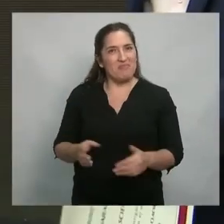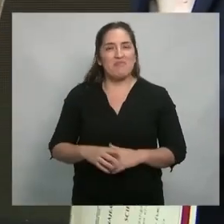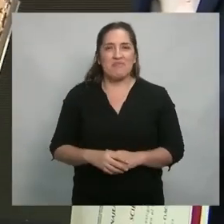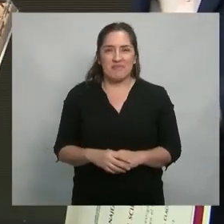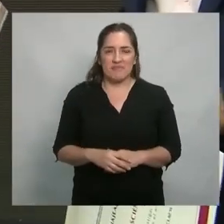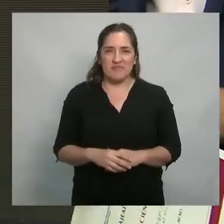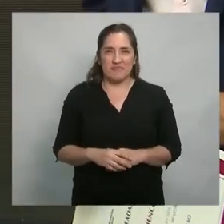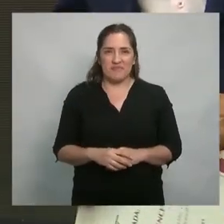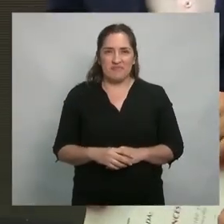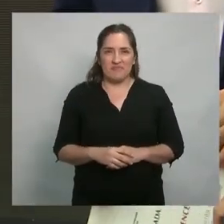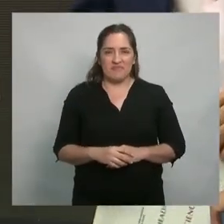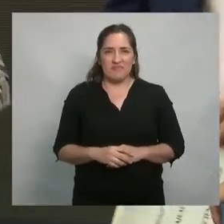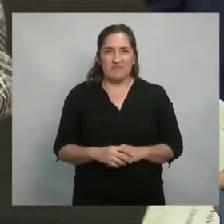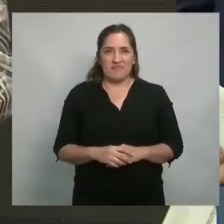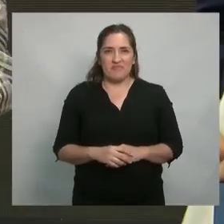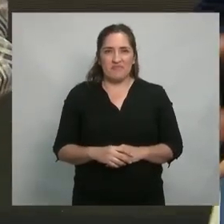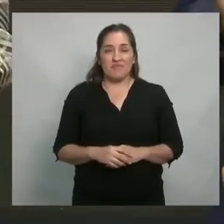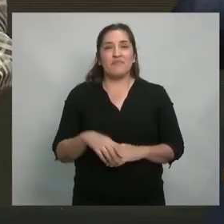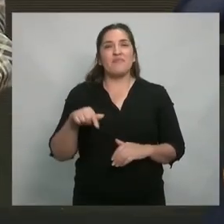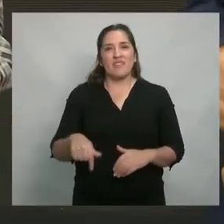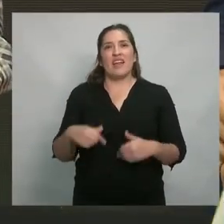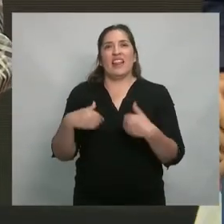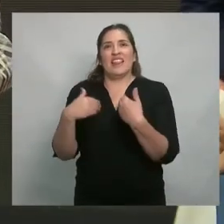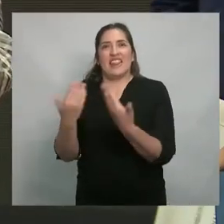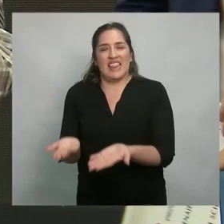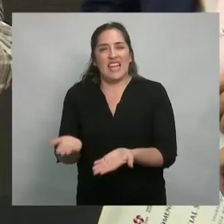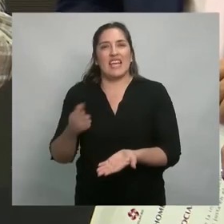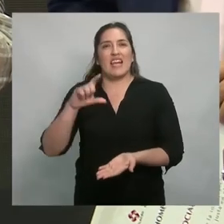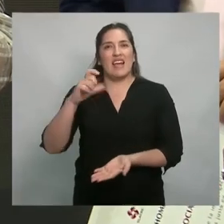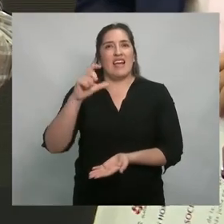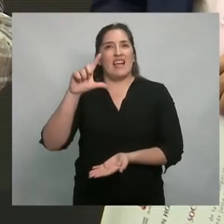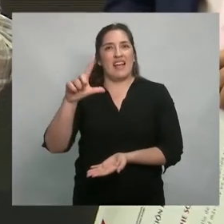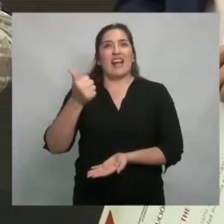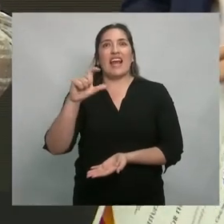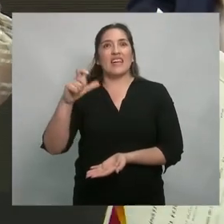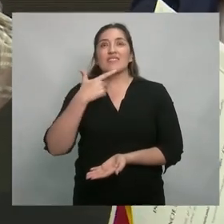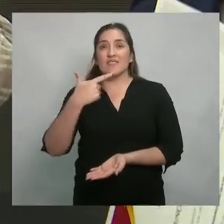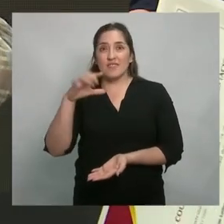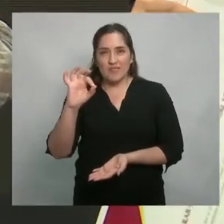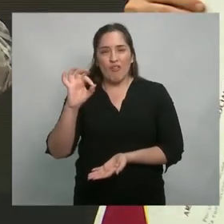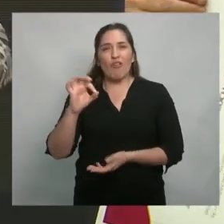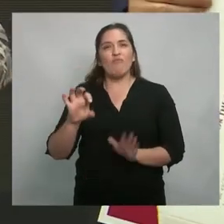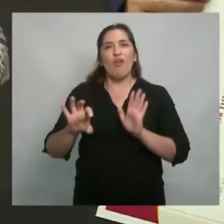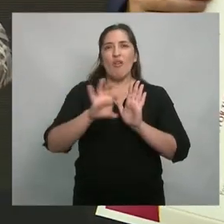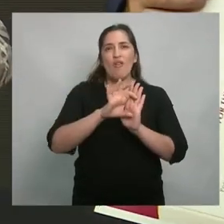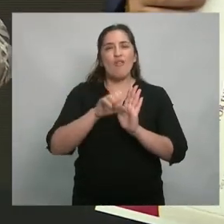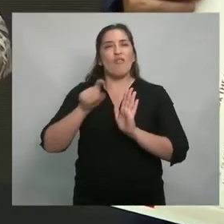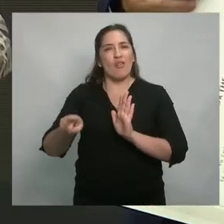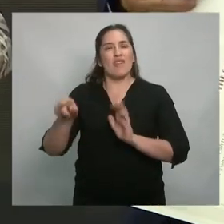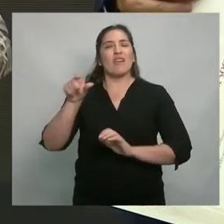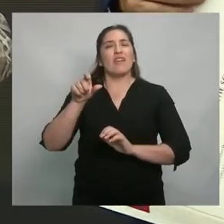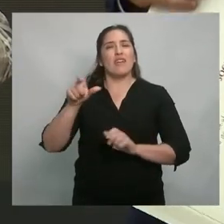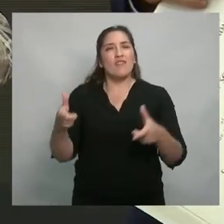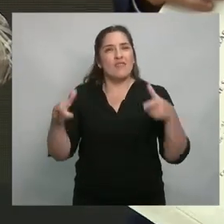I give to Claxo our logo, the Arab Council for Social Sciences, on